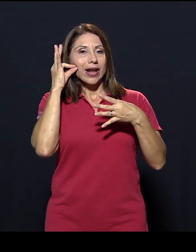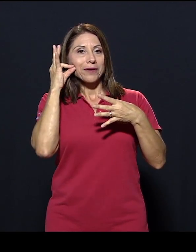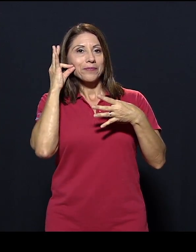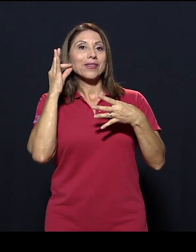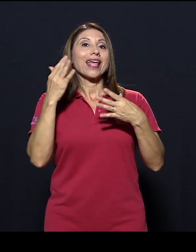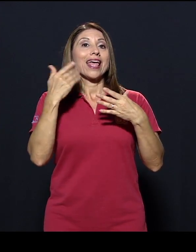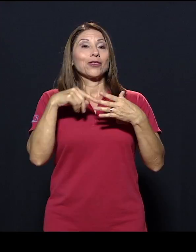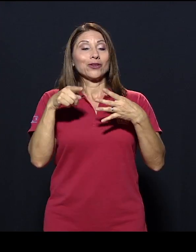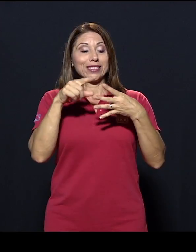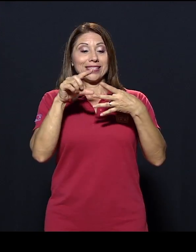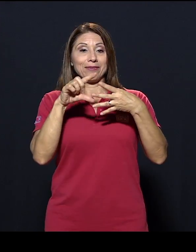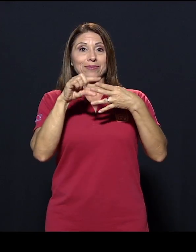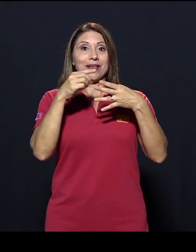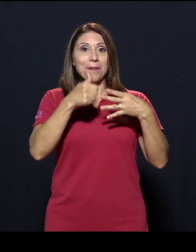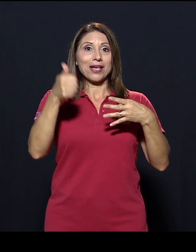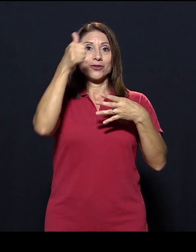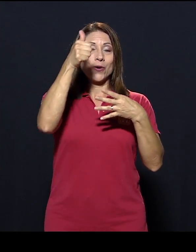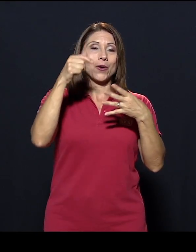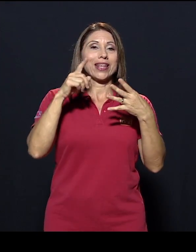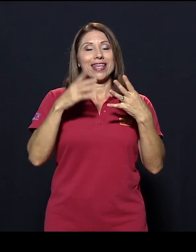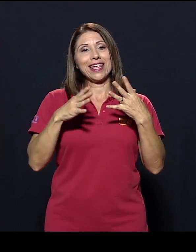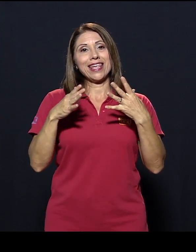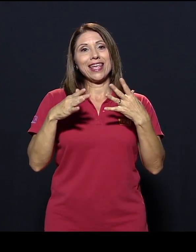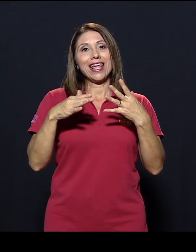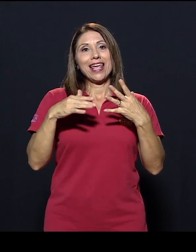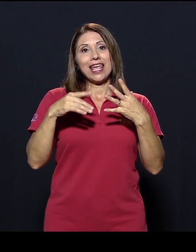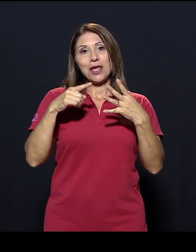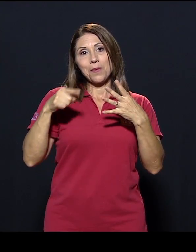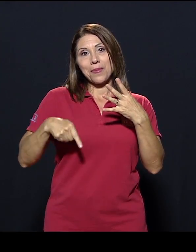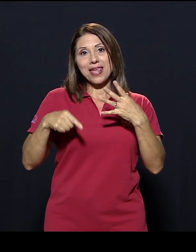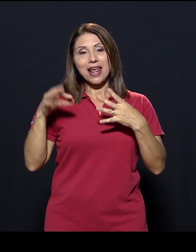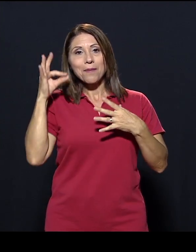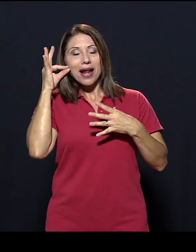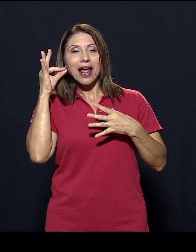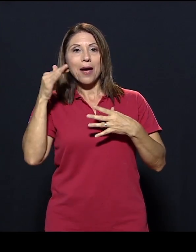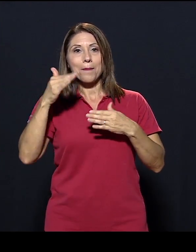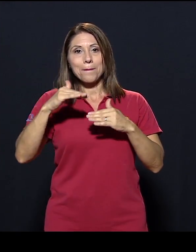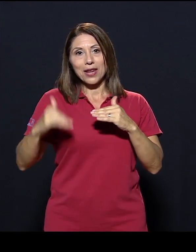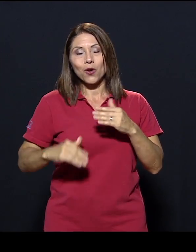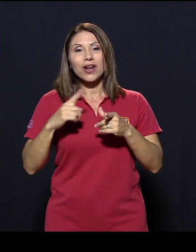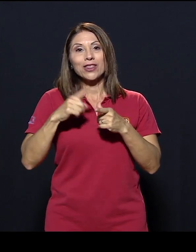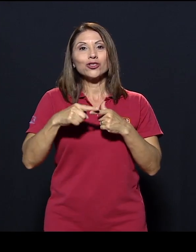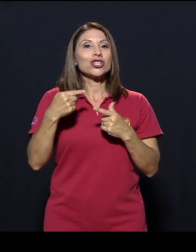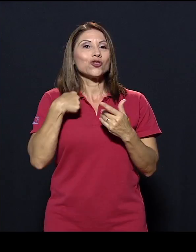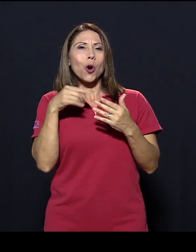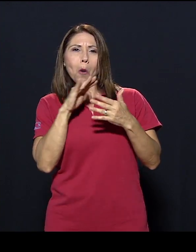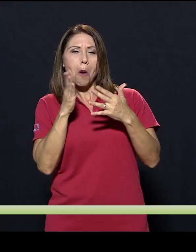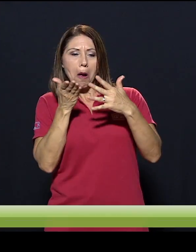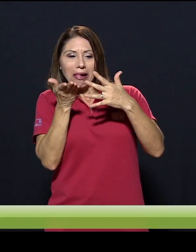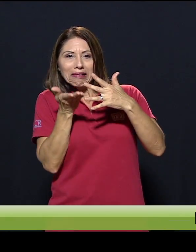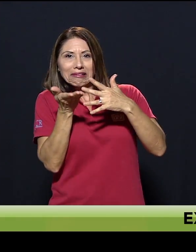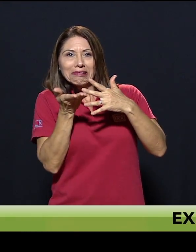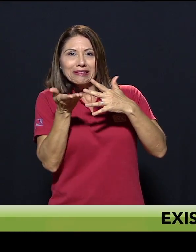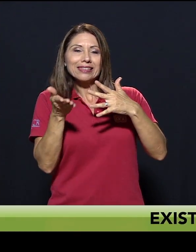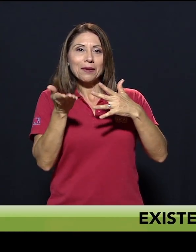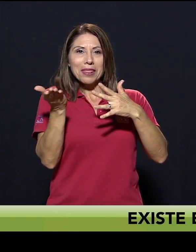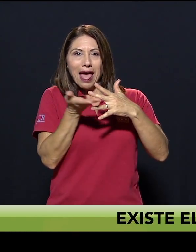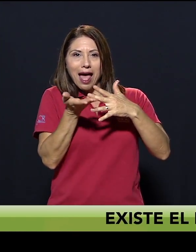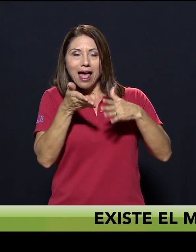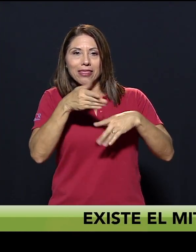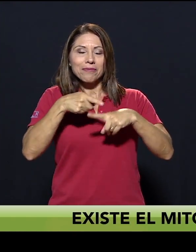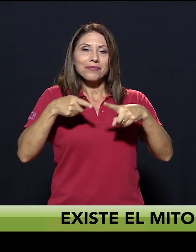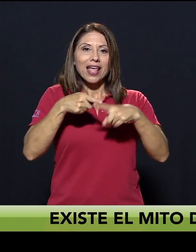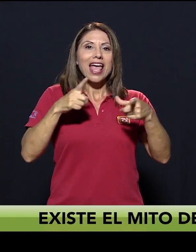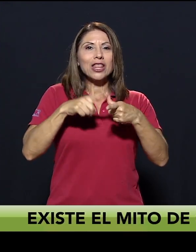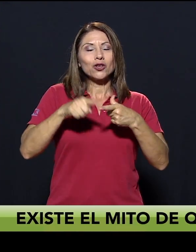está mi hermana que es 10 años menor, entonces yo me crié entre mi hermano mayor y mi otro hermano. Entonces siempre cuando